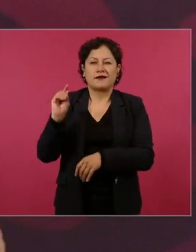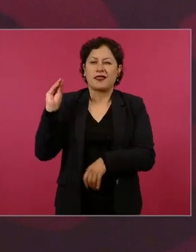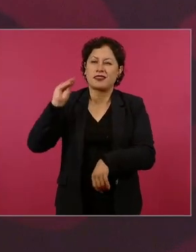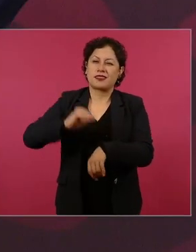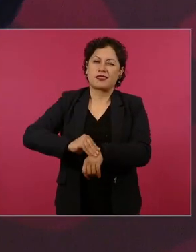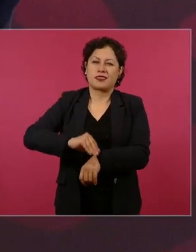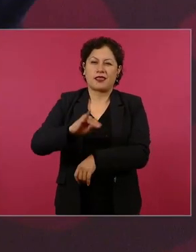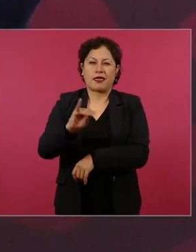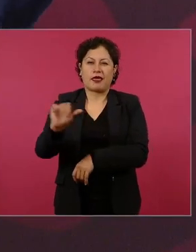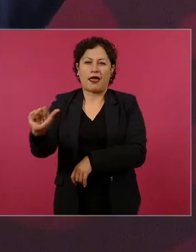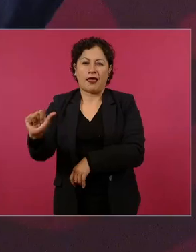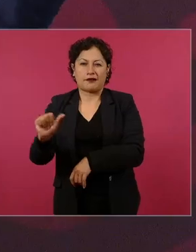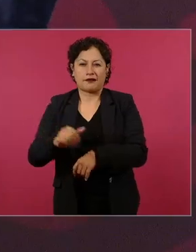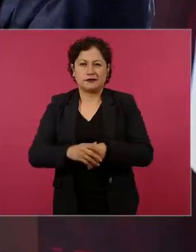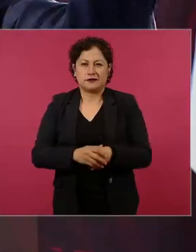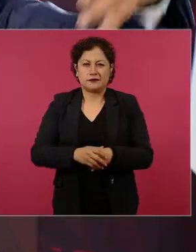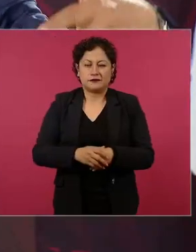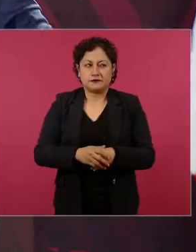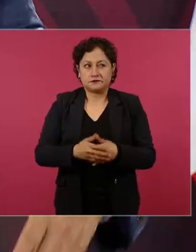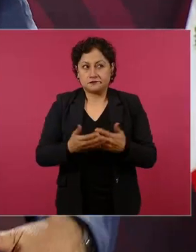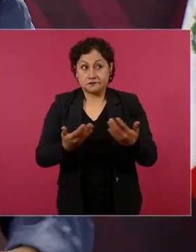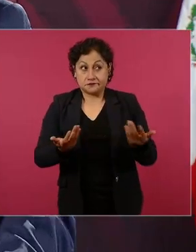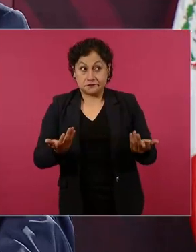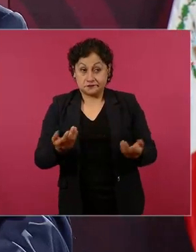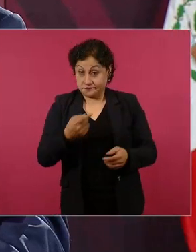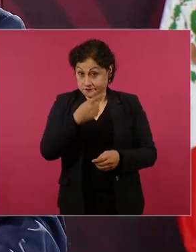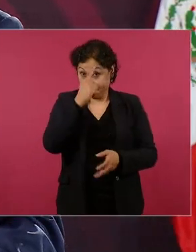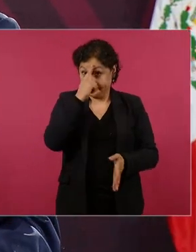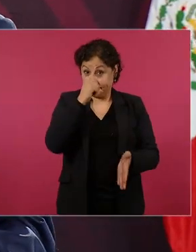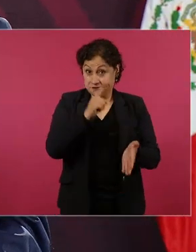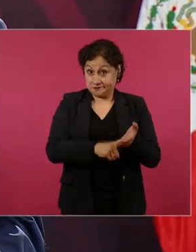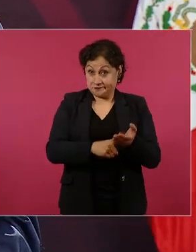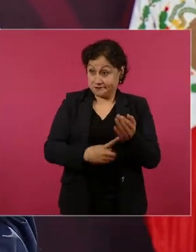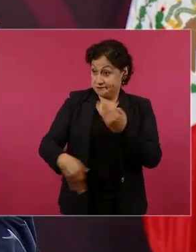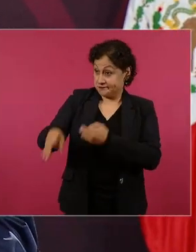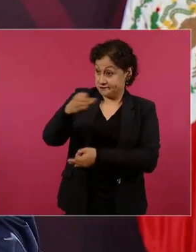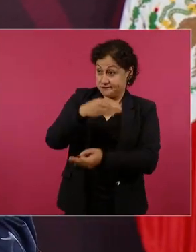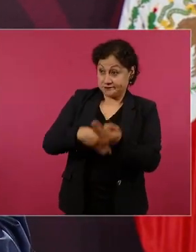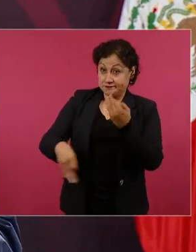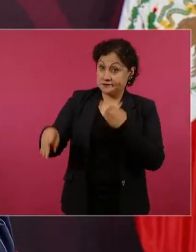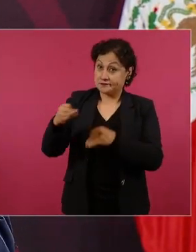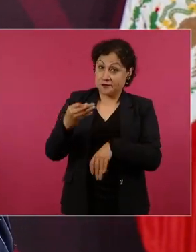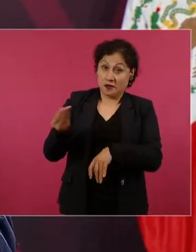O sea, todo se creó, ¿no?, con inteligencia artificial. Artificial.